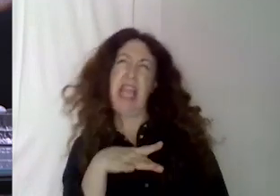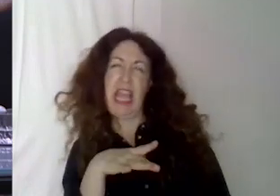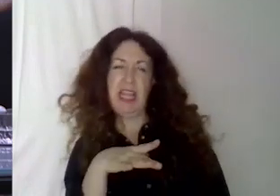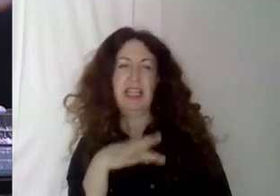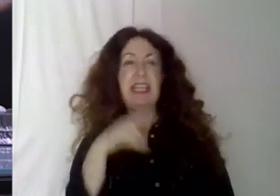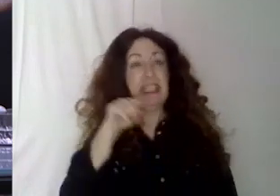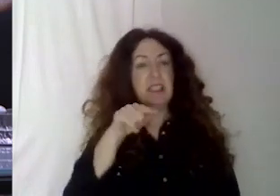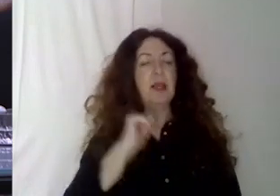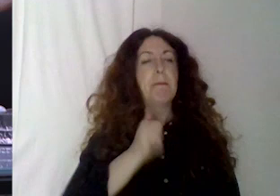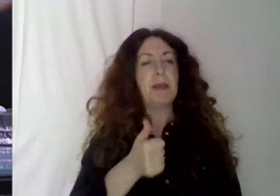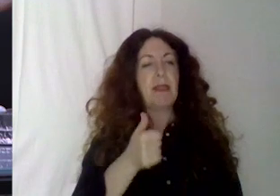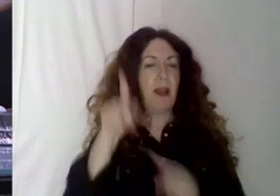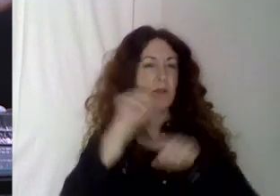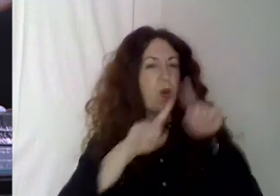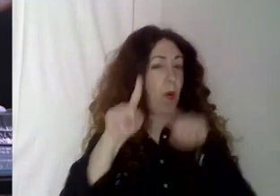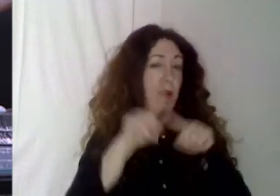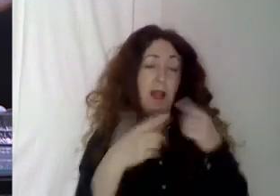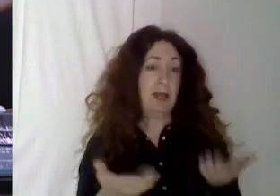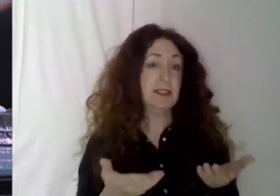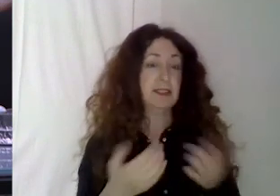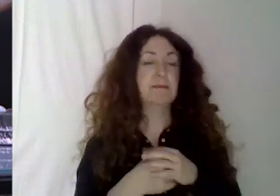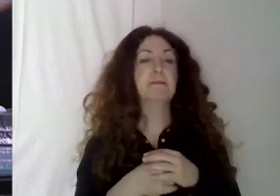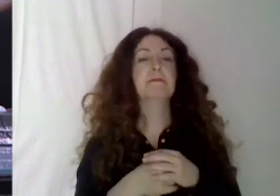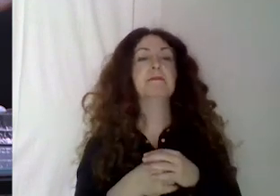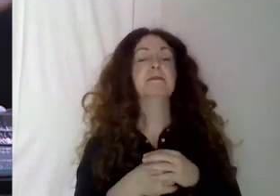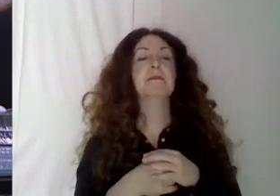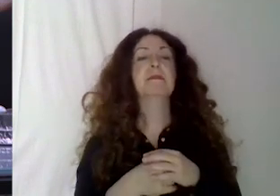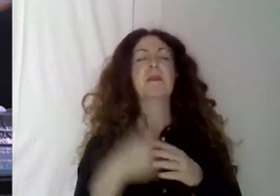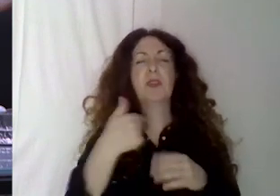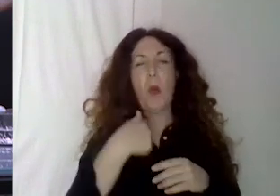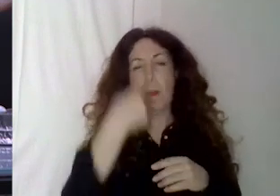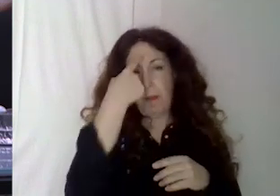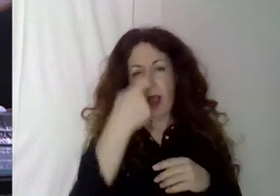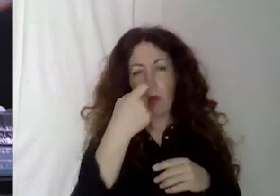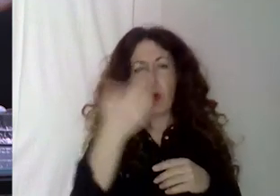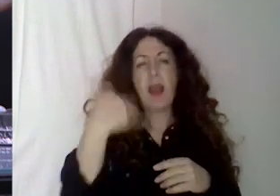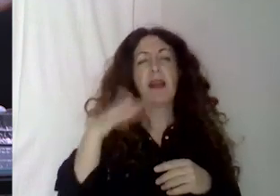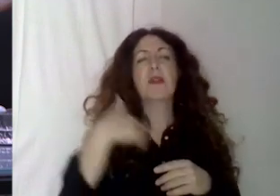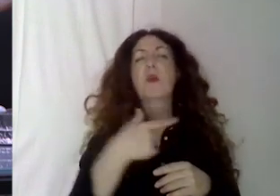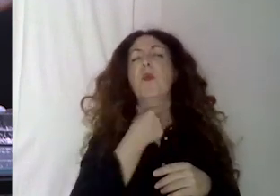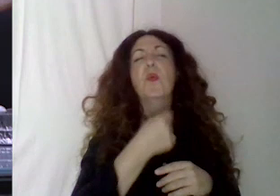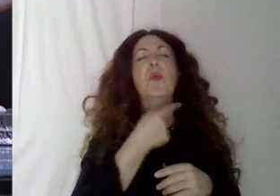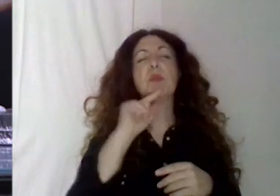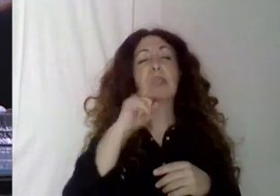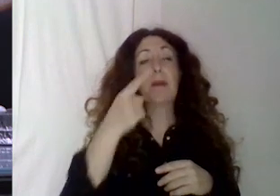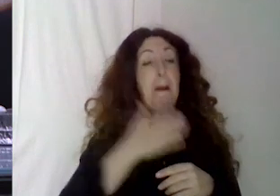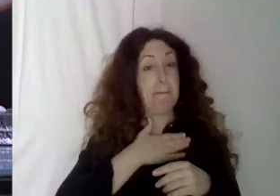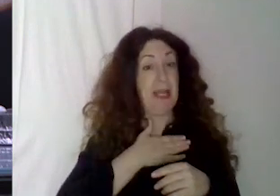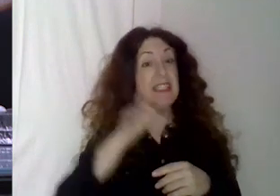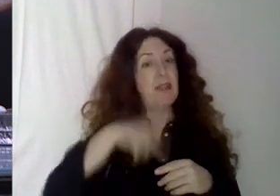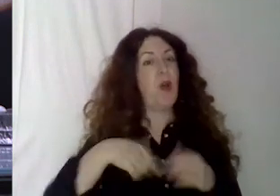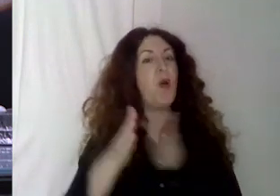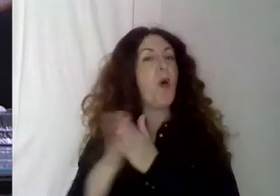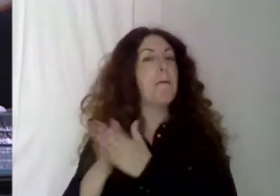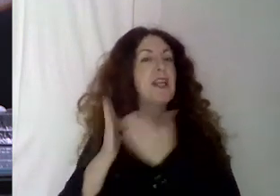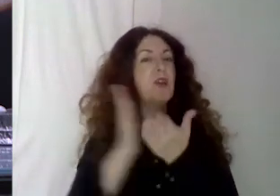que lo que más nos gustaba a mí, a mis colegas de clase, era leer a Margot y Rudolf Ditkover en aquel libro que era lo